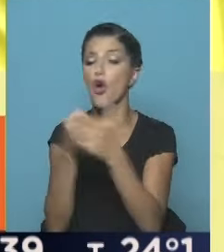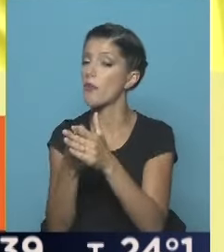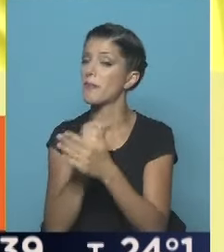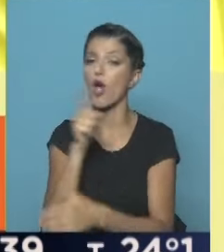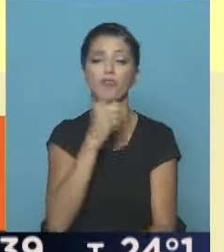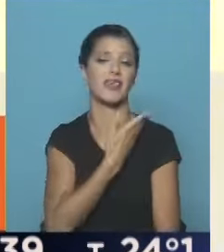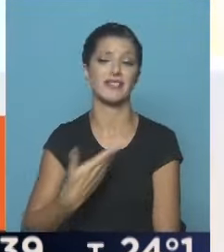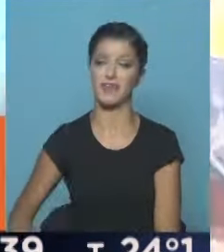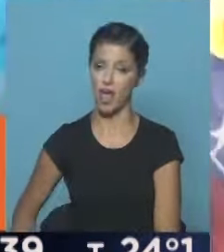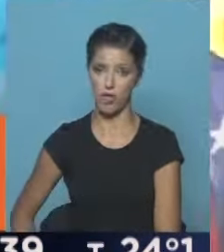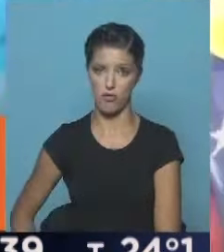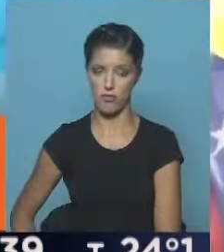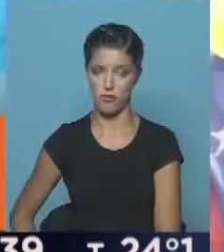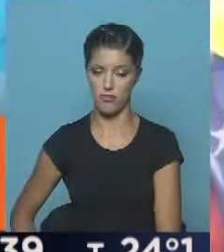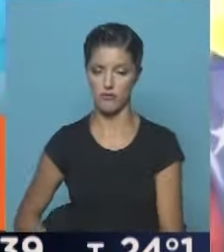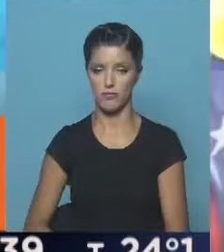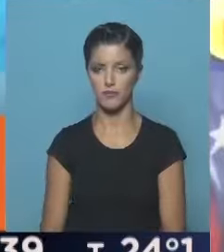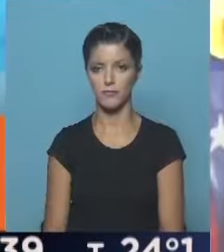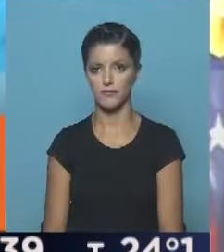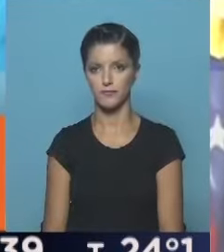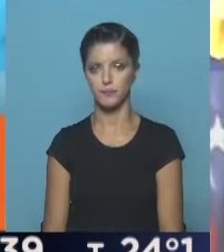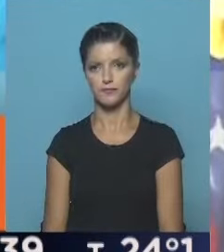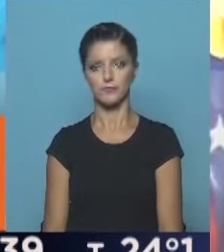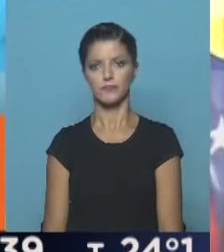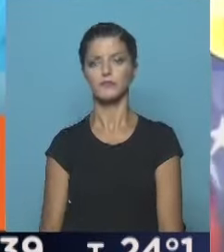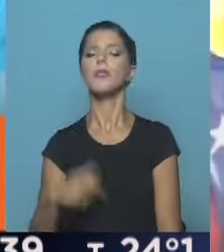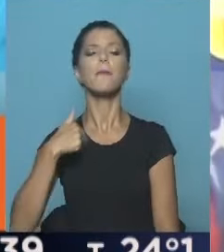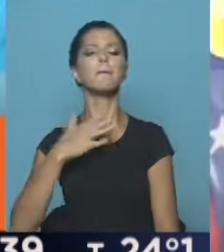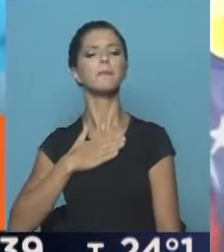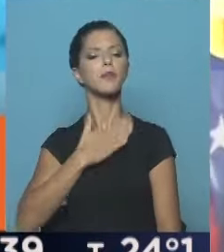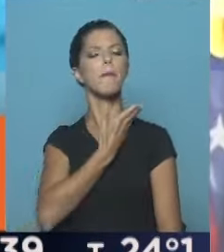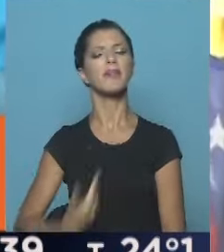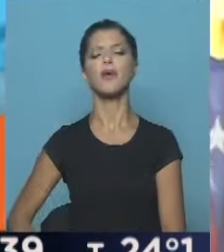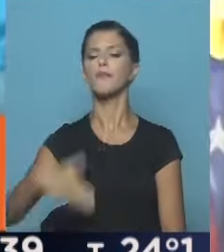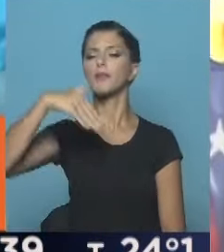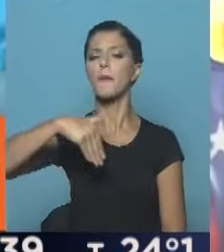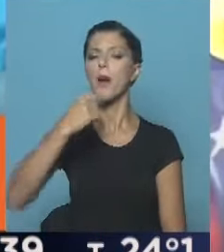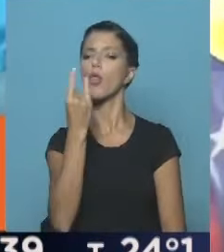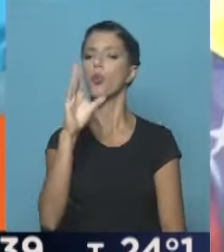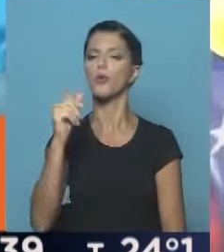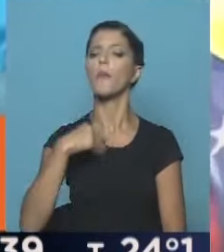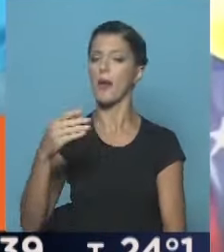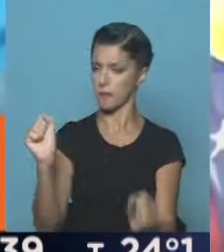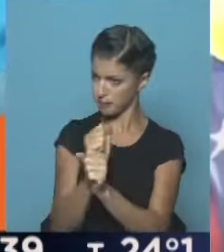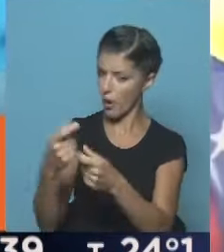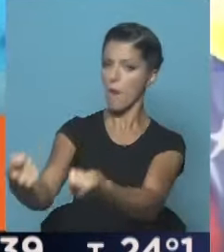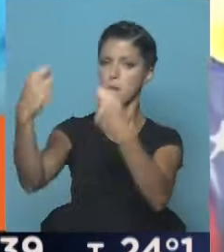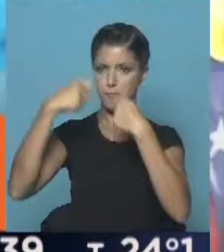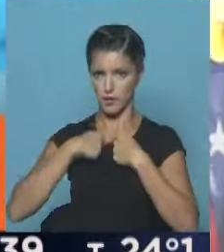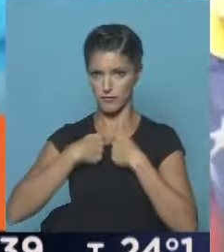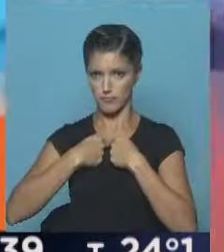sus letras. He sido autorizado por el presidente Maduro y así voy a actuar. Lo voy a